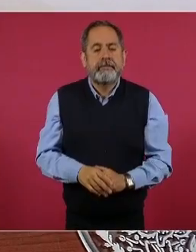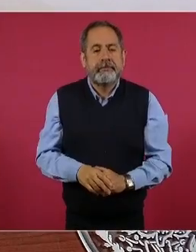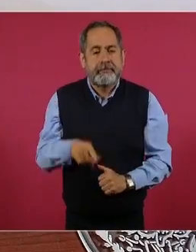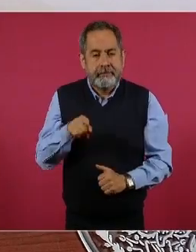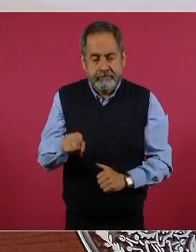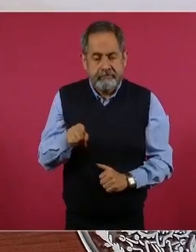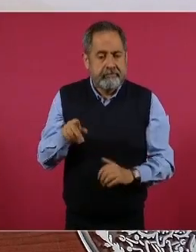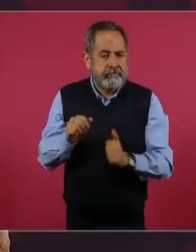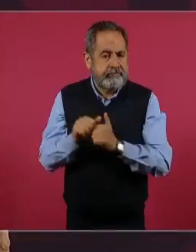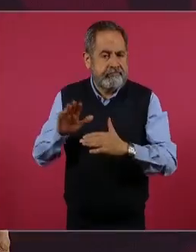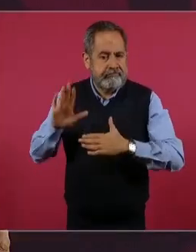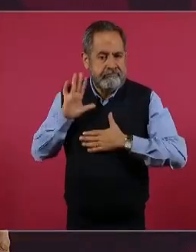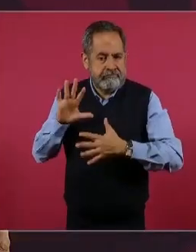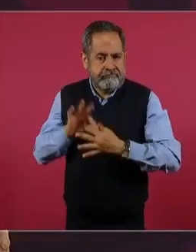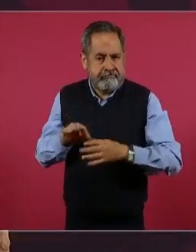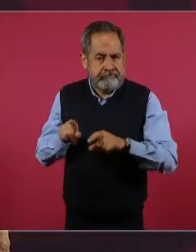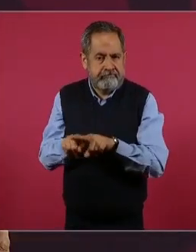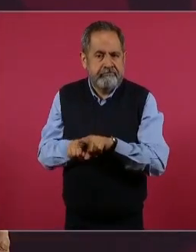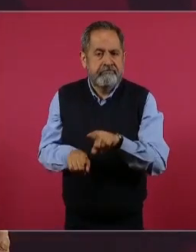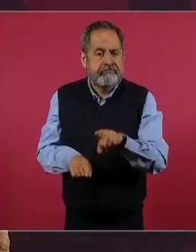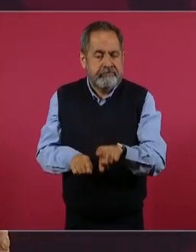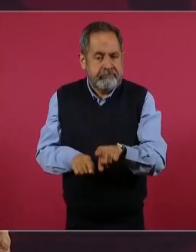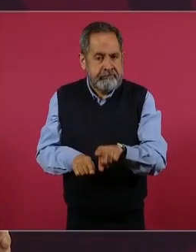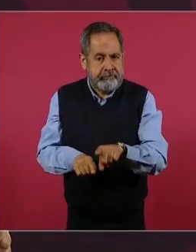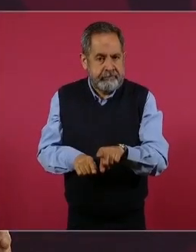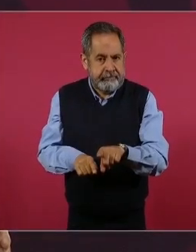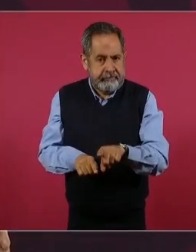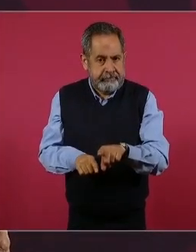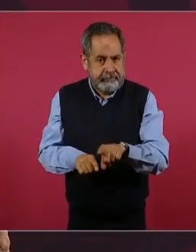Tiene el compromiso también de